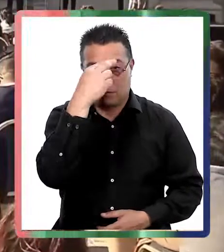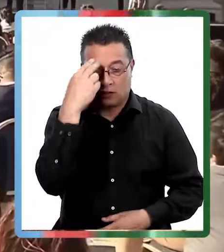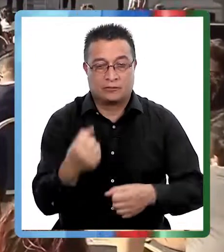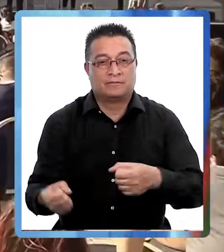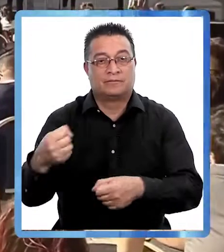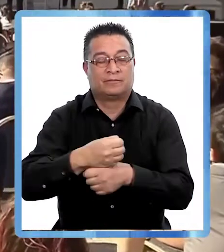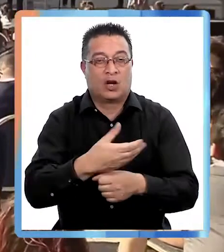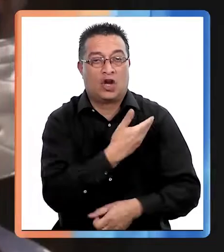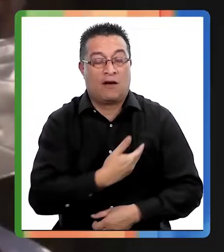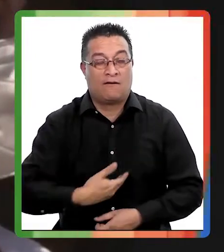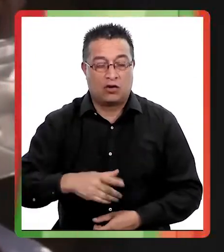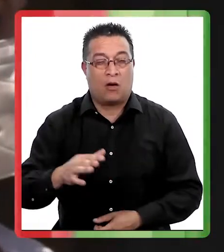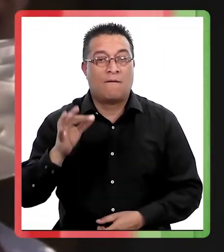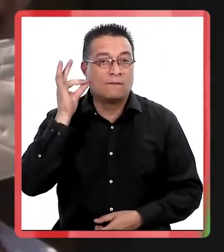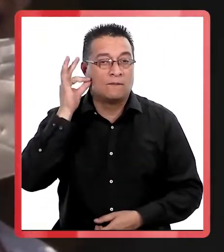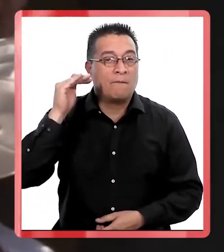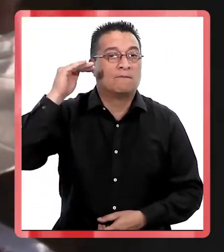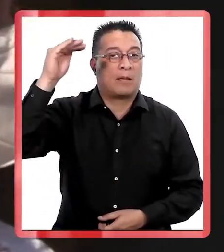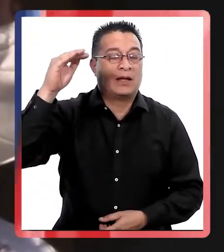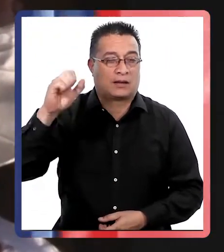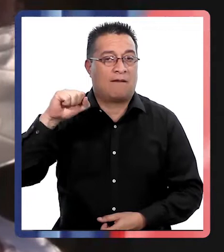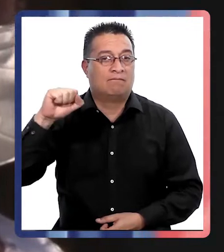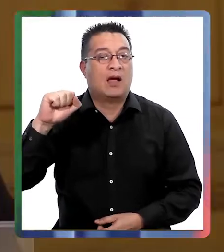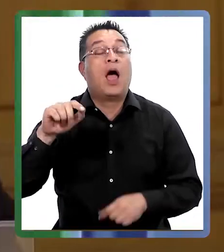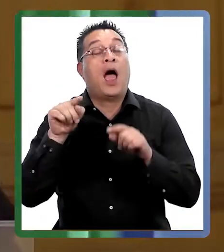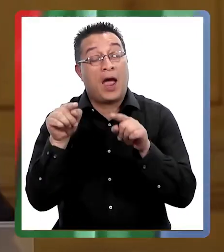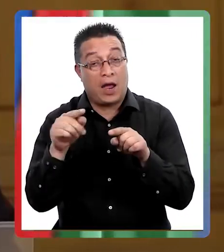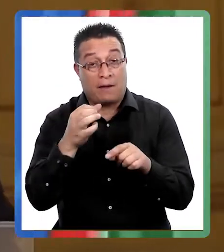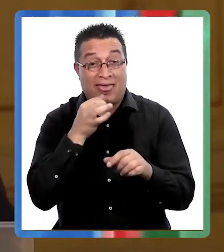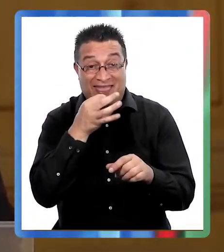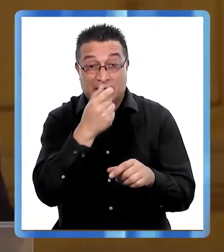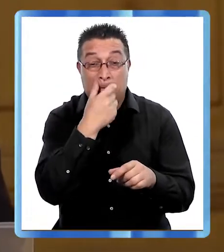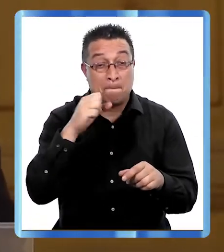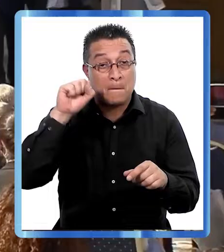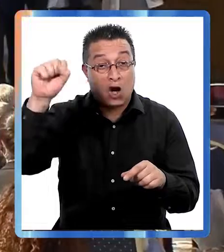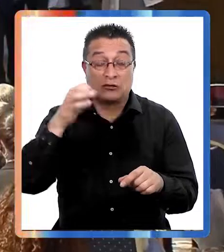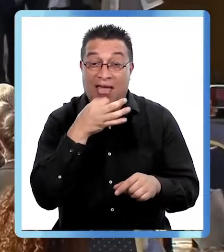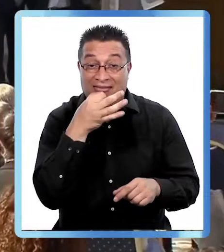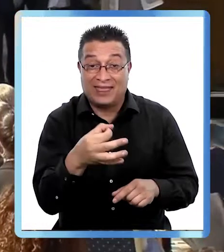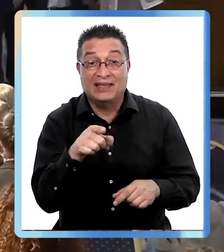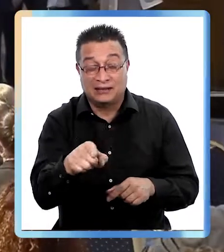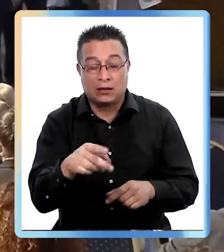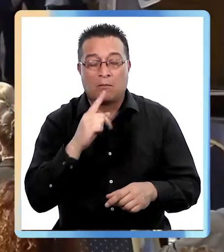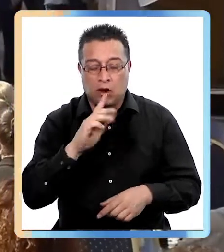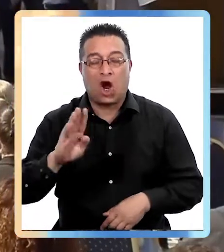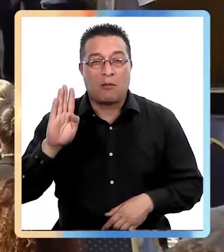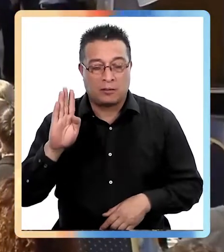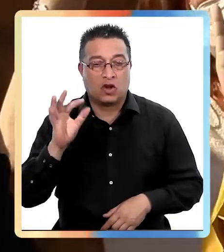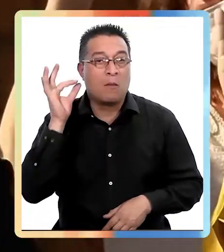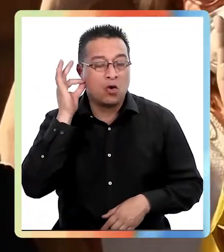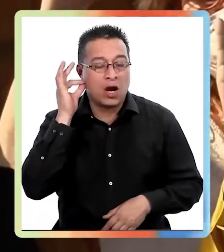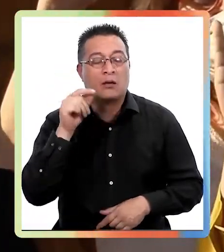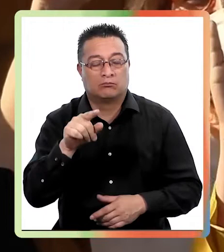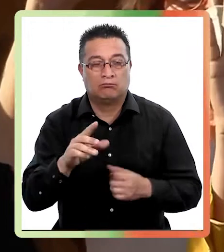marzo asumirá un gobierno que se define como feminista, porque según ha dicho el presidente electo Gabriel Boric, los compromisos con las mujeres están